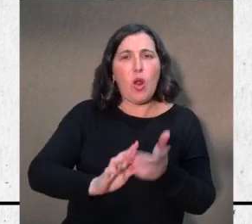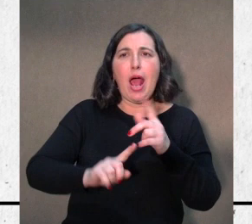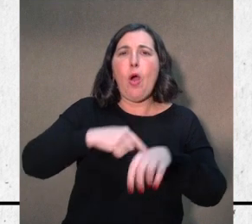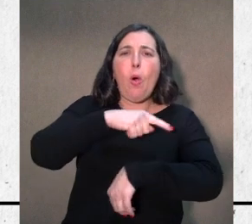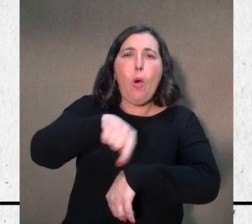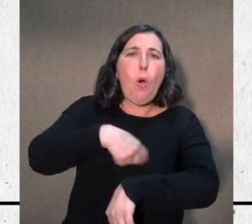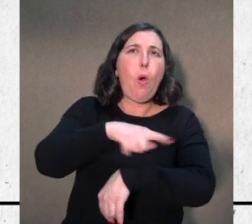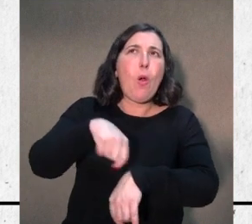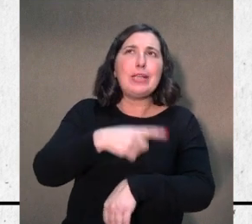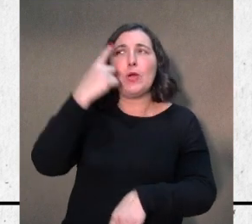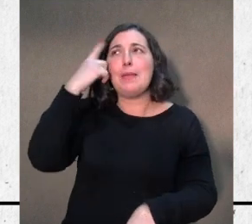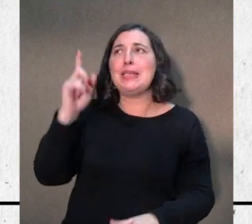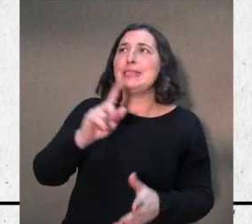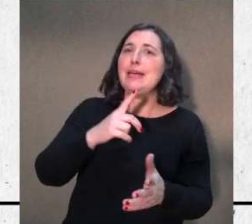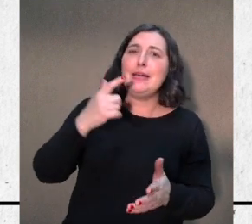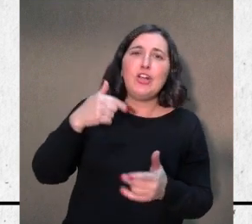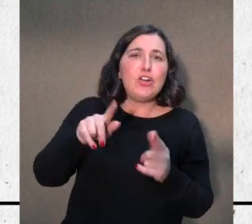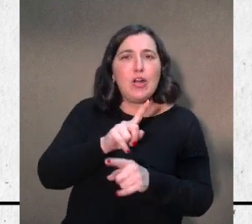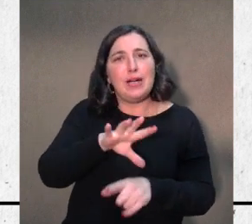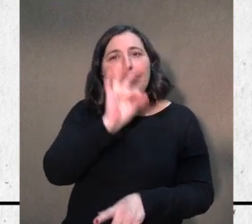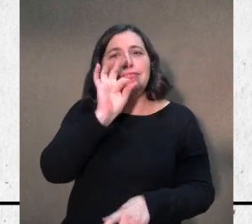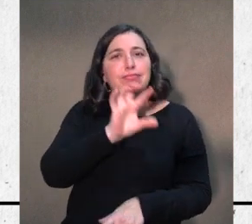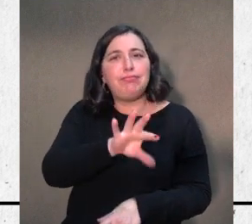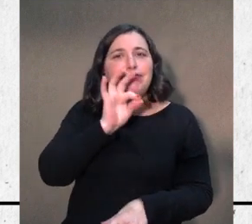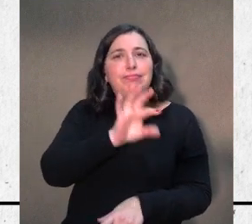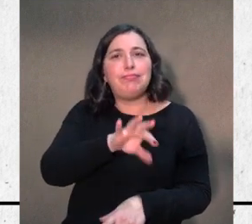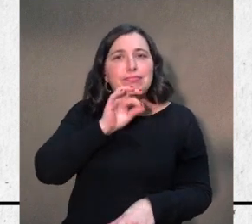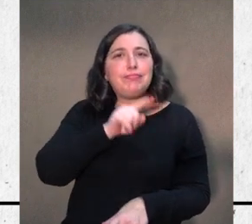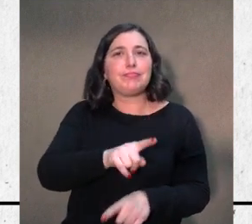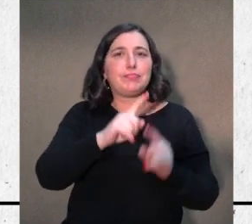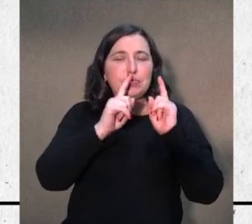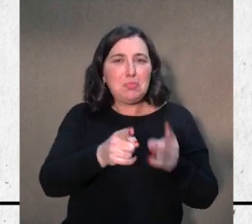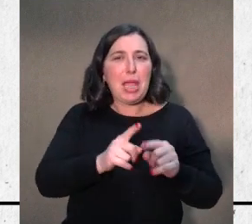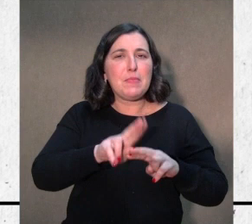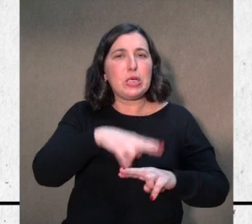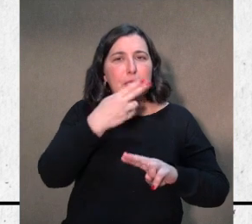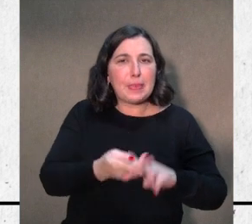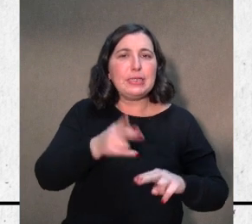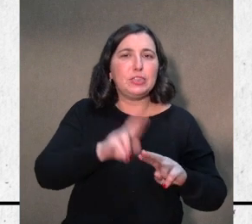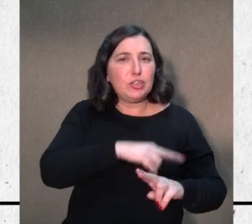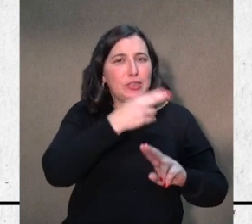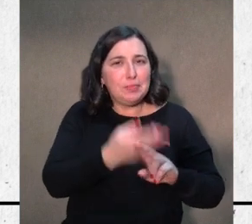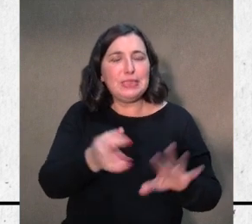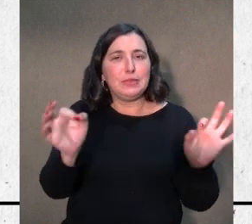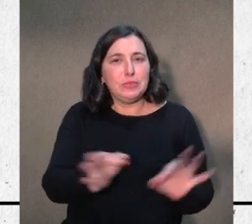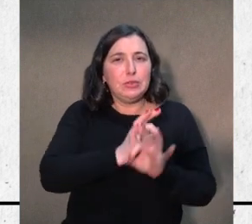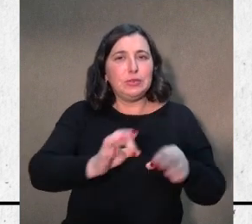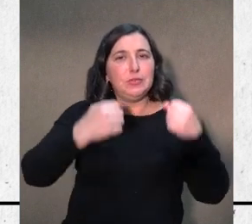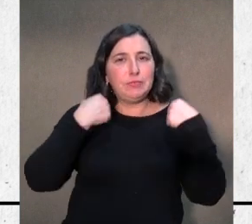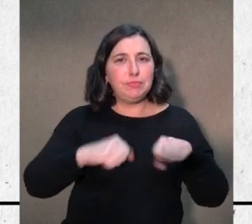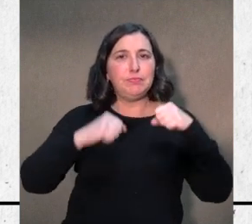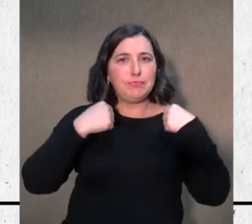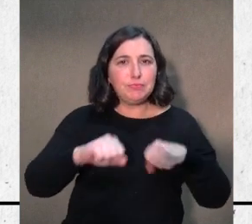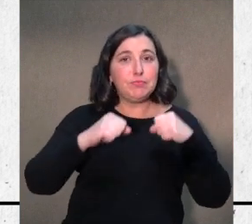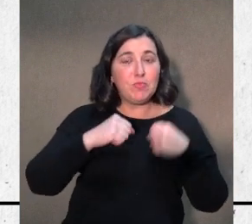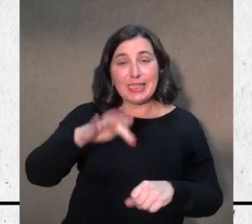tenemos mucha de reiterar y de repetir. La técnica, por ejemplo, es cuestión de repetirla. Bueno,